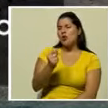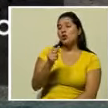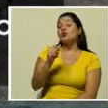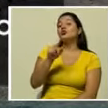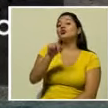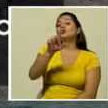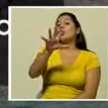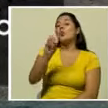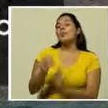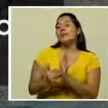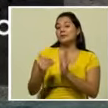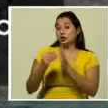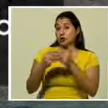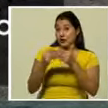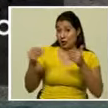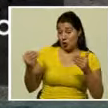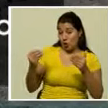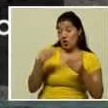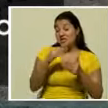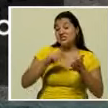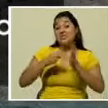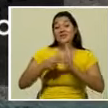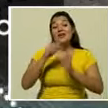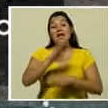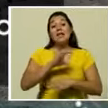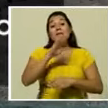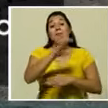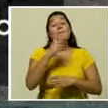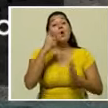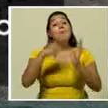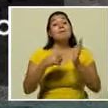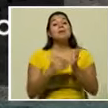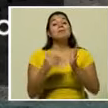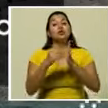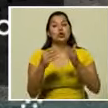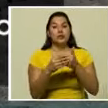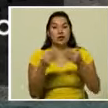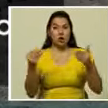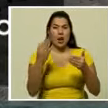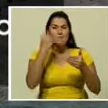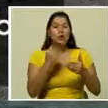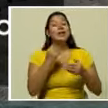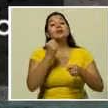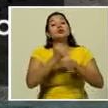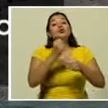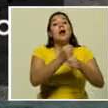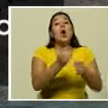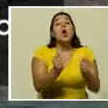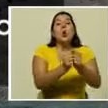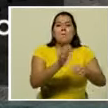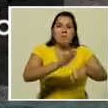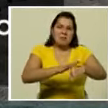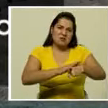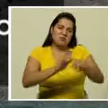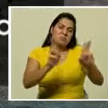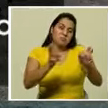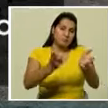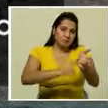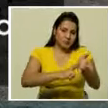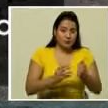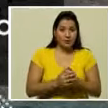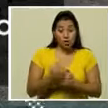implicará una inversión extranjera por $1.000 millones al ser obra por concesión. En su discurso, Alvarado advirtió que